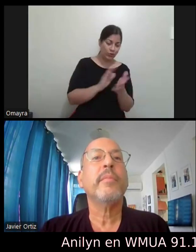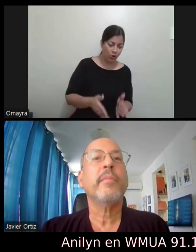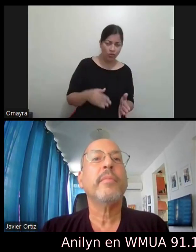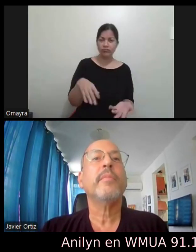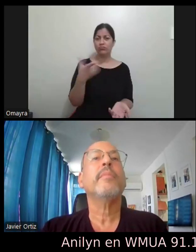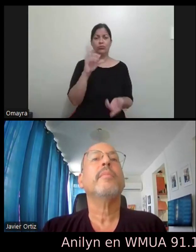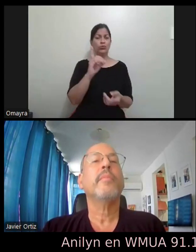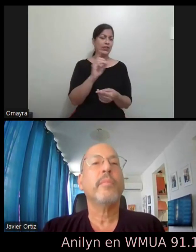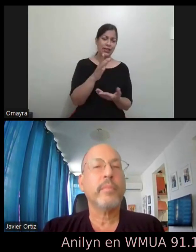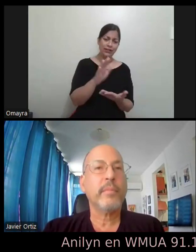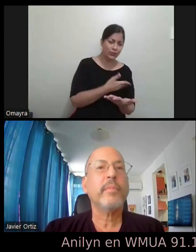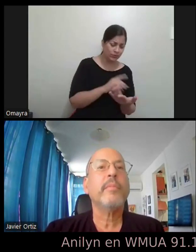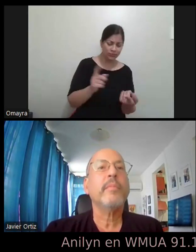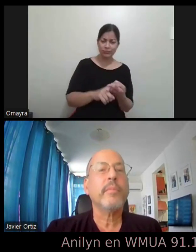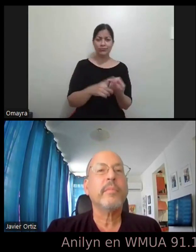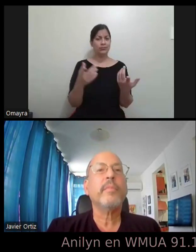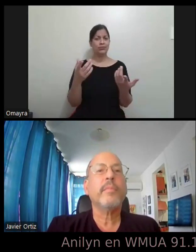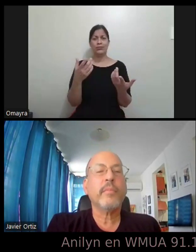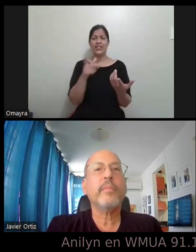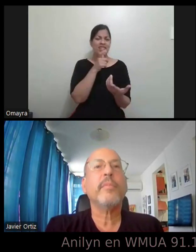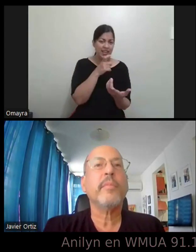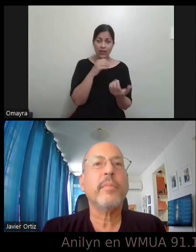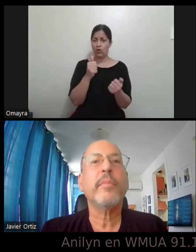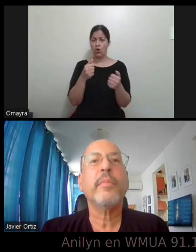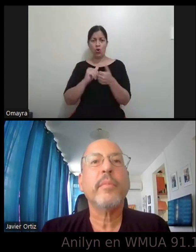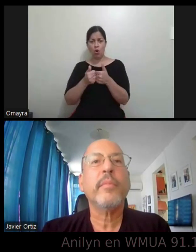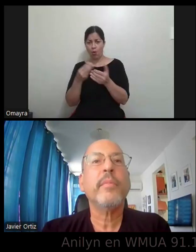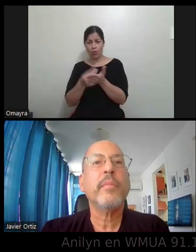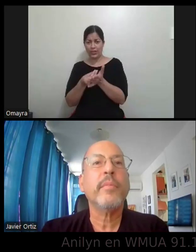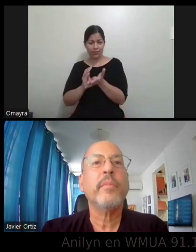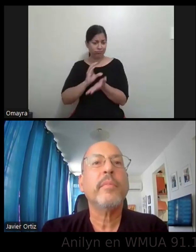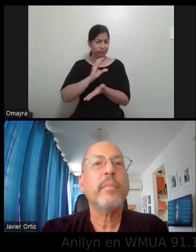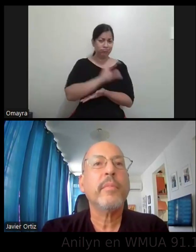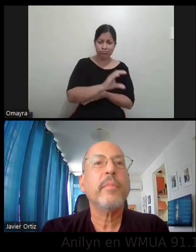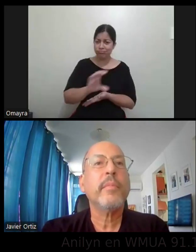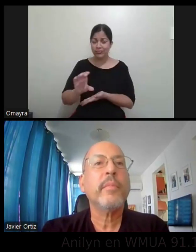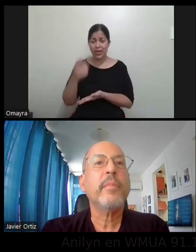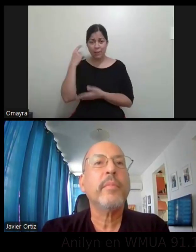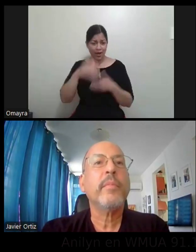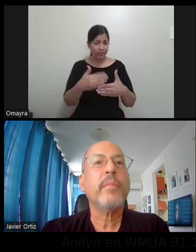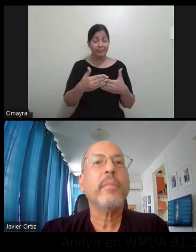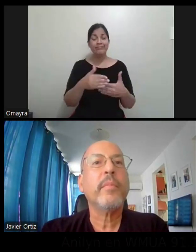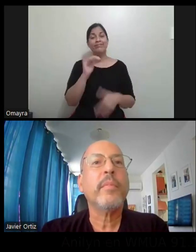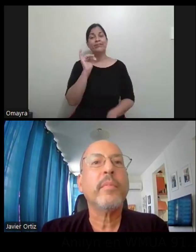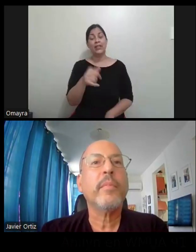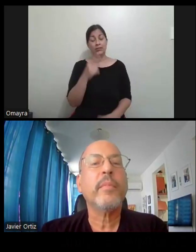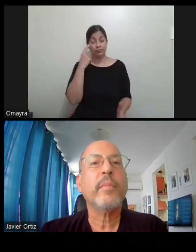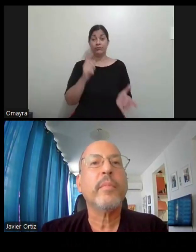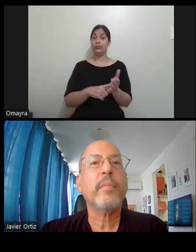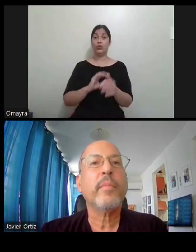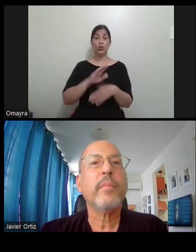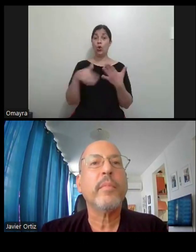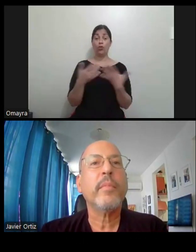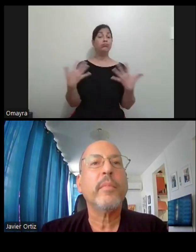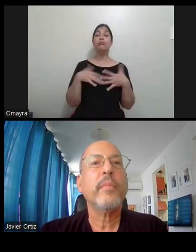toca, cómo se asigna el dinero para las producciones. Y eso de repente todo se integró.